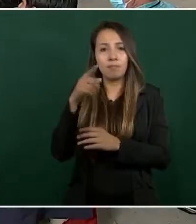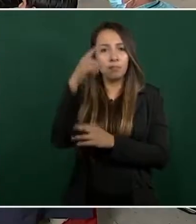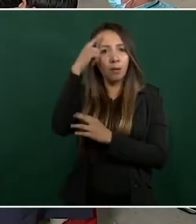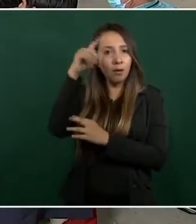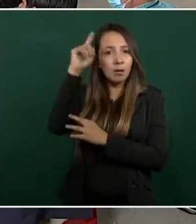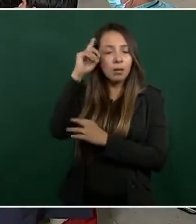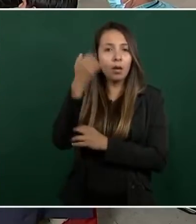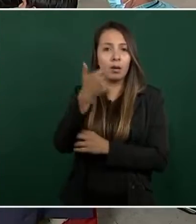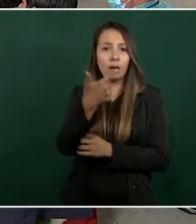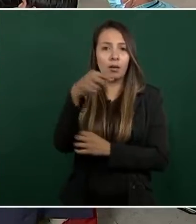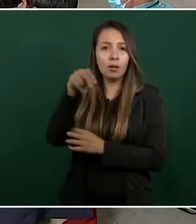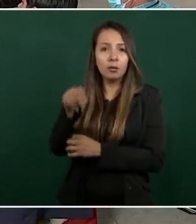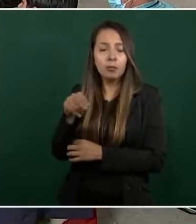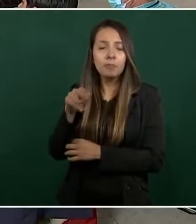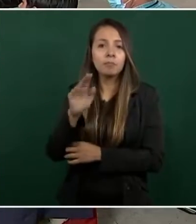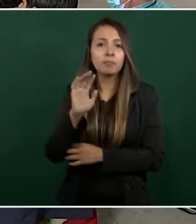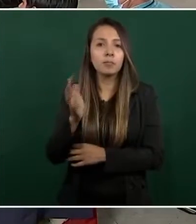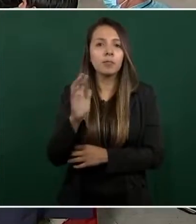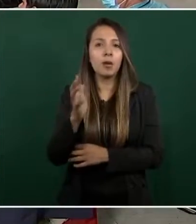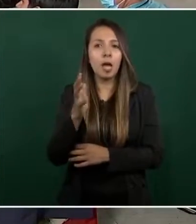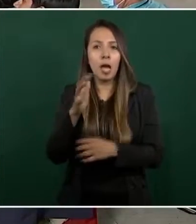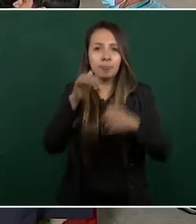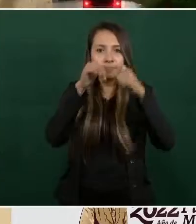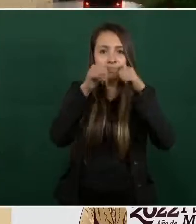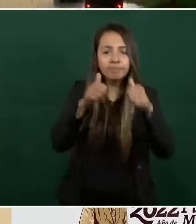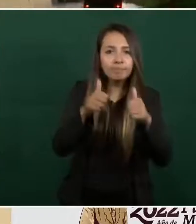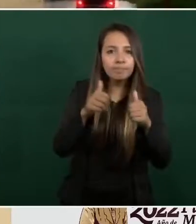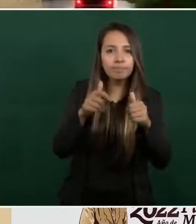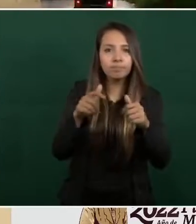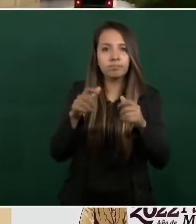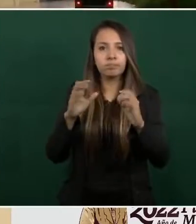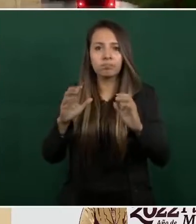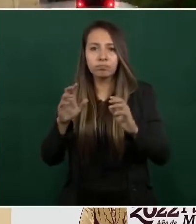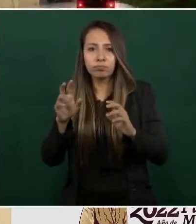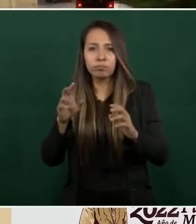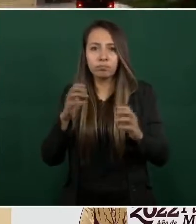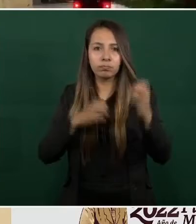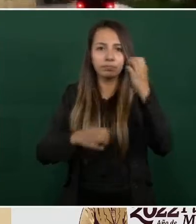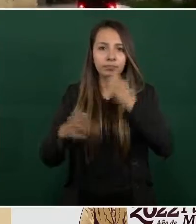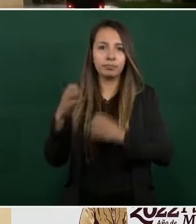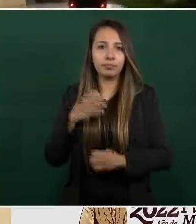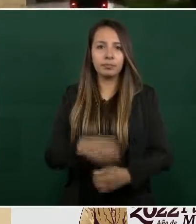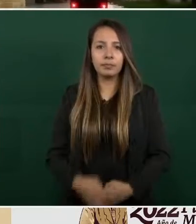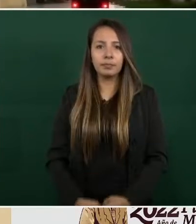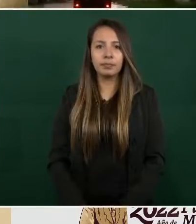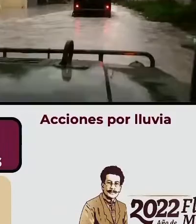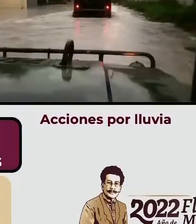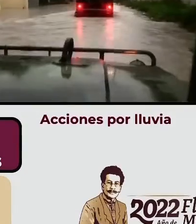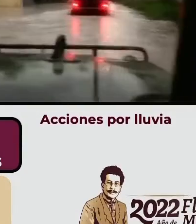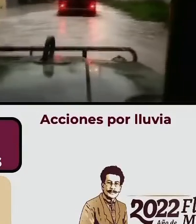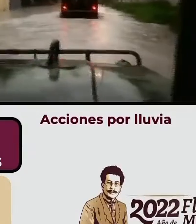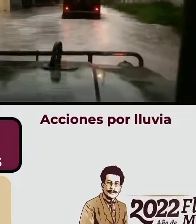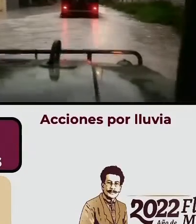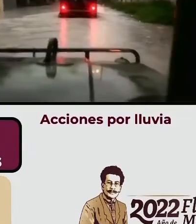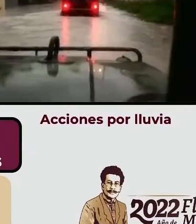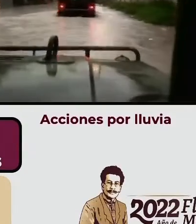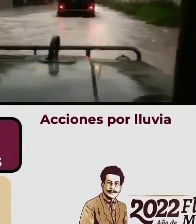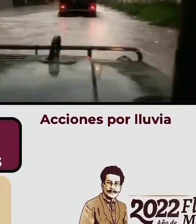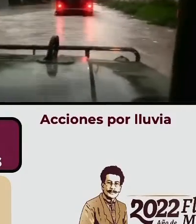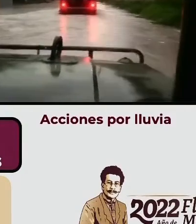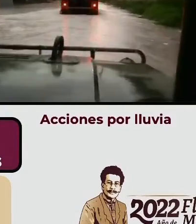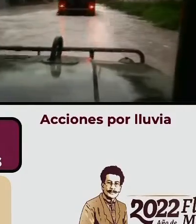atendieron 149 eventos, apoyando a 158 familias, desplegando la Guardia